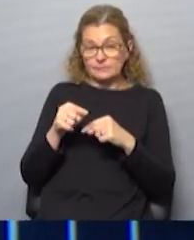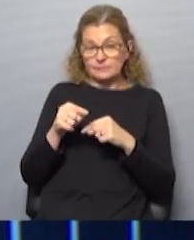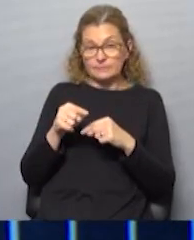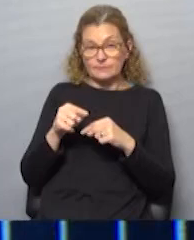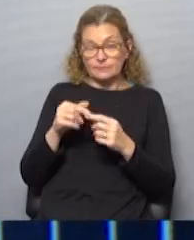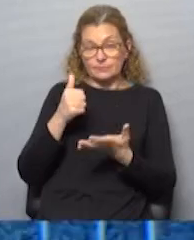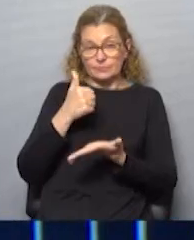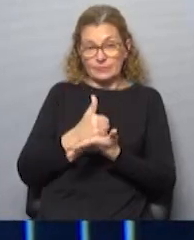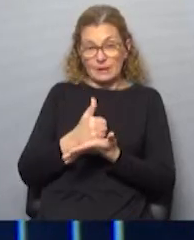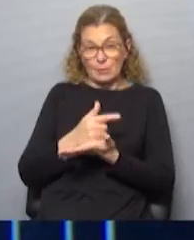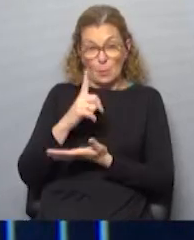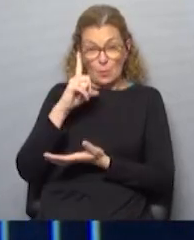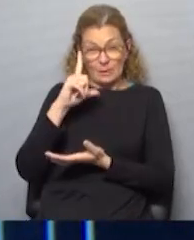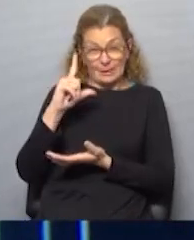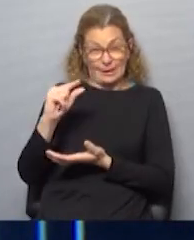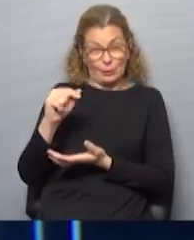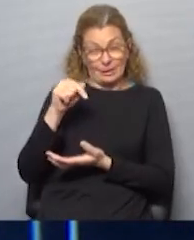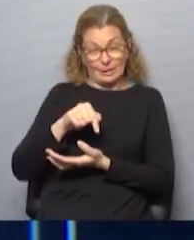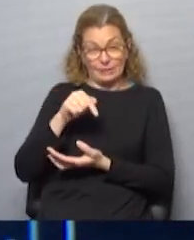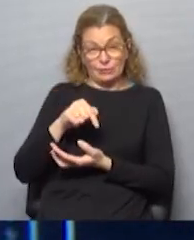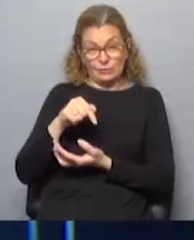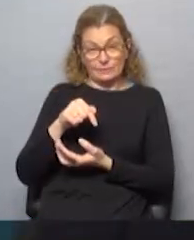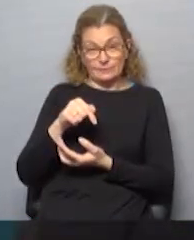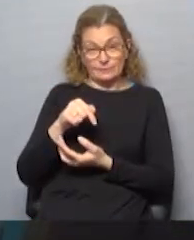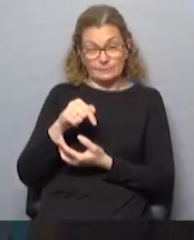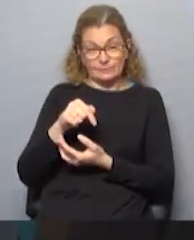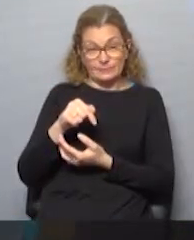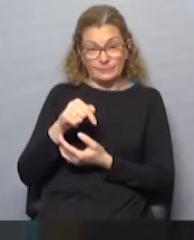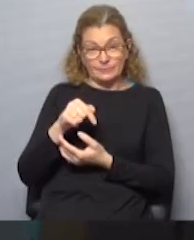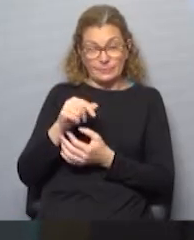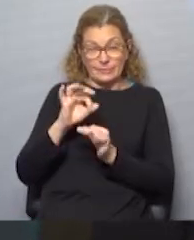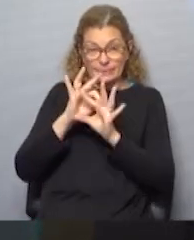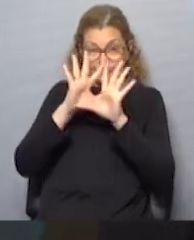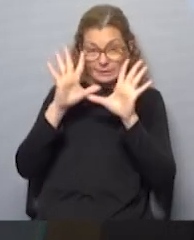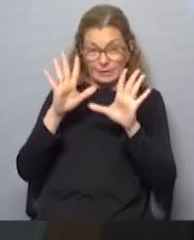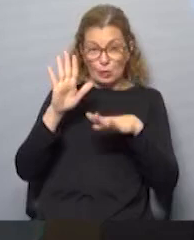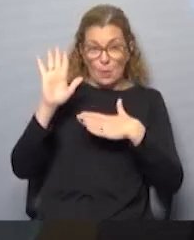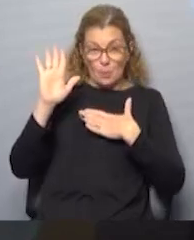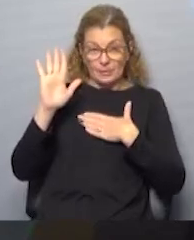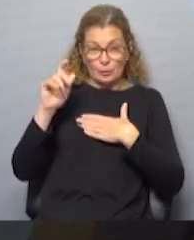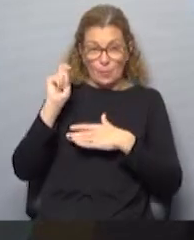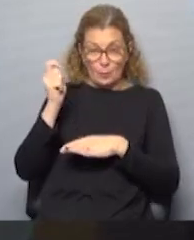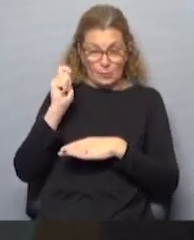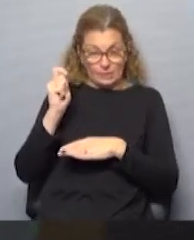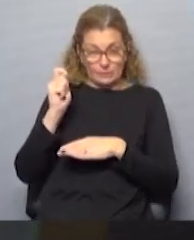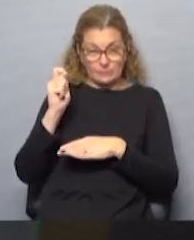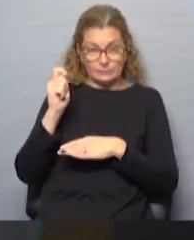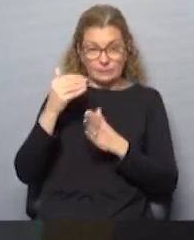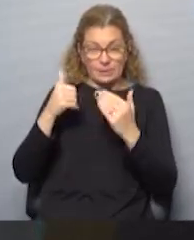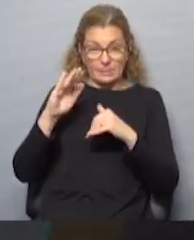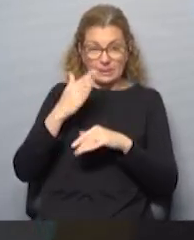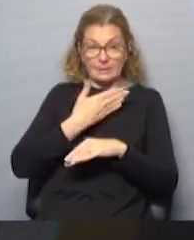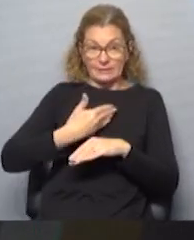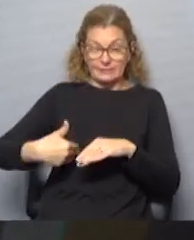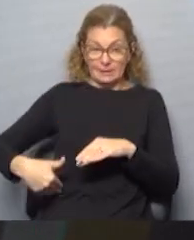muy muy lejos de que esto sea un claro compromiso público que más que estatal